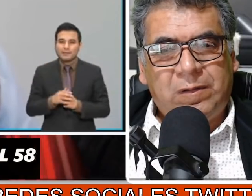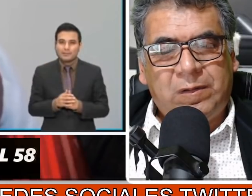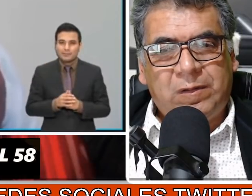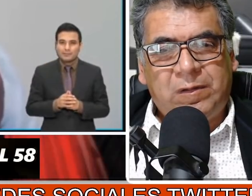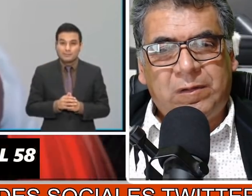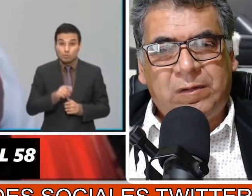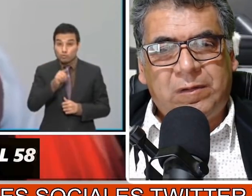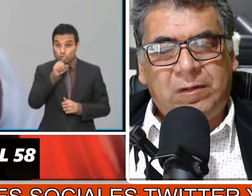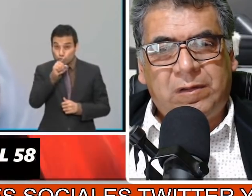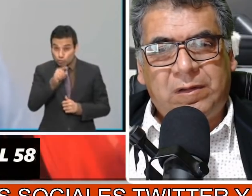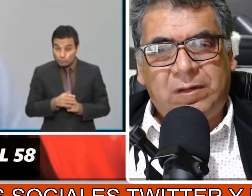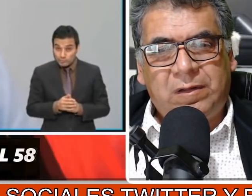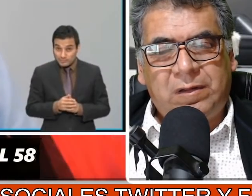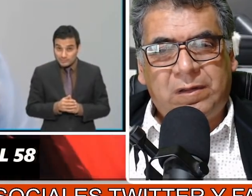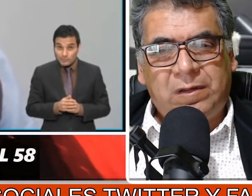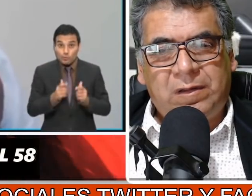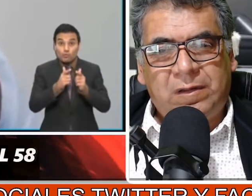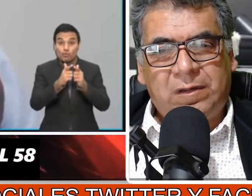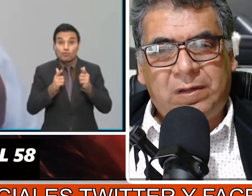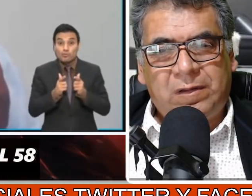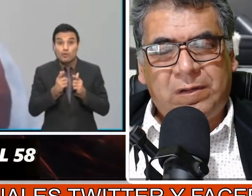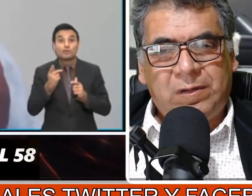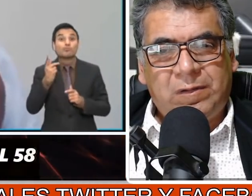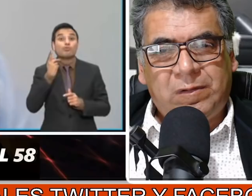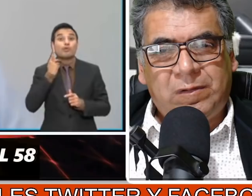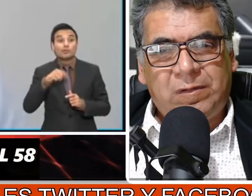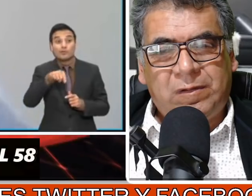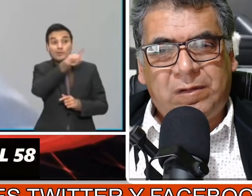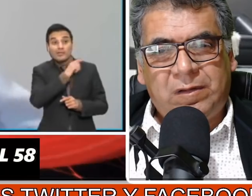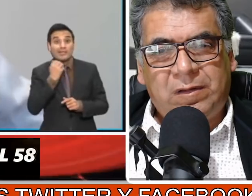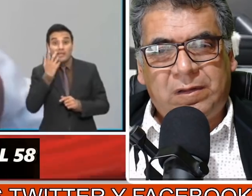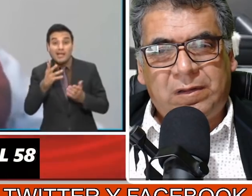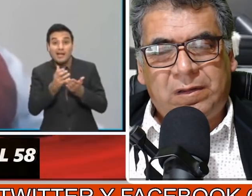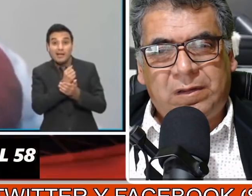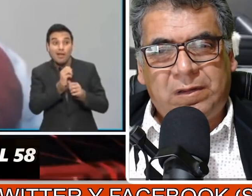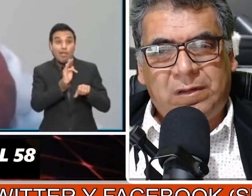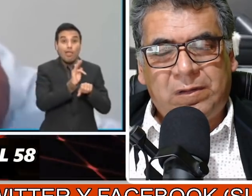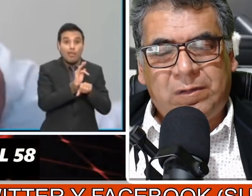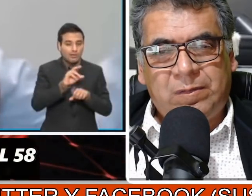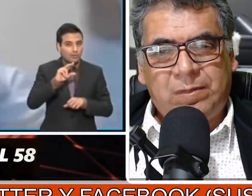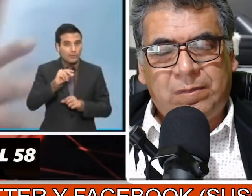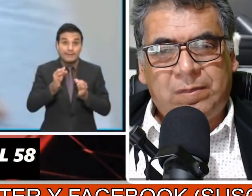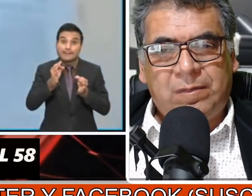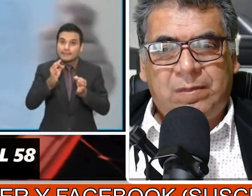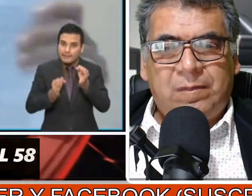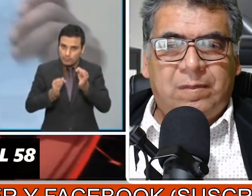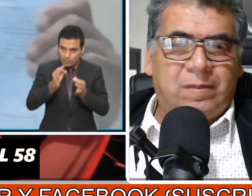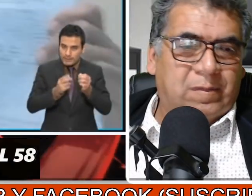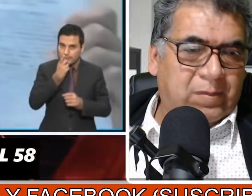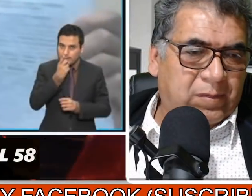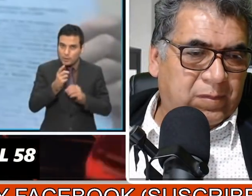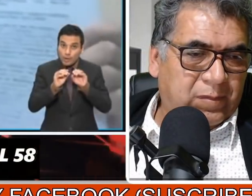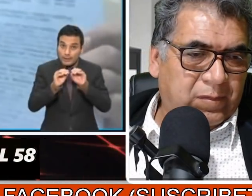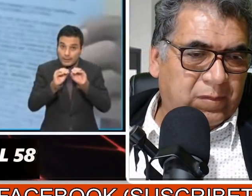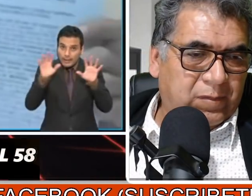a hacerle el trabajo sucio a esos que quieren ganar en la mesa. El tribunal fue muy claro. El